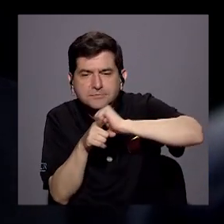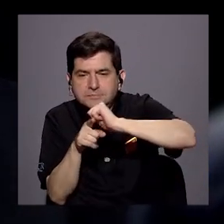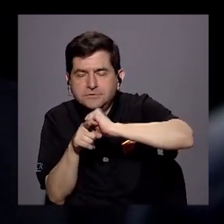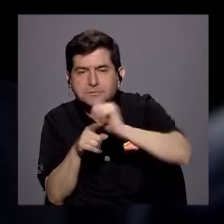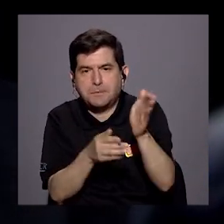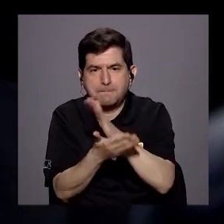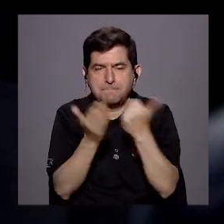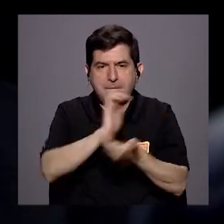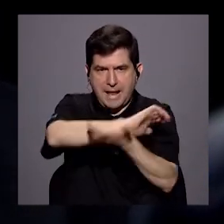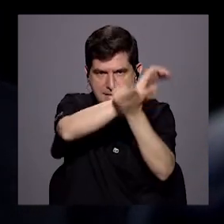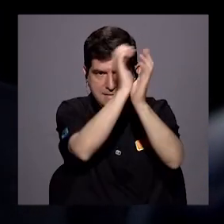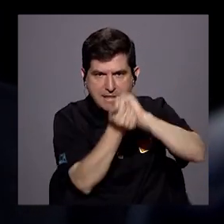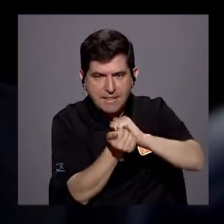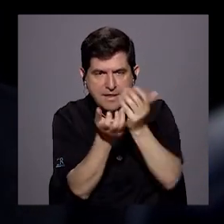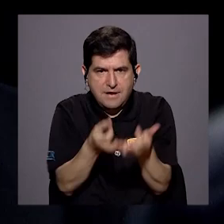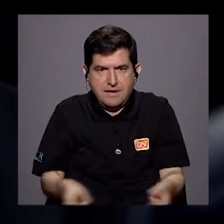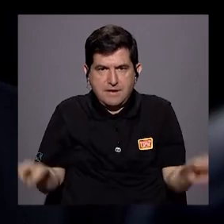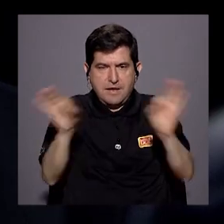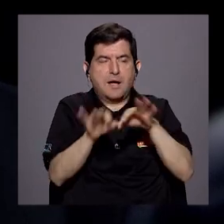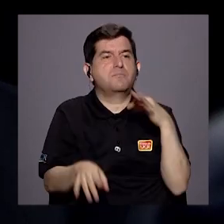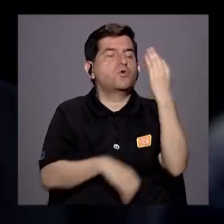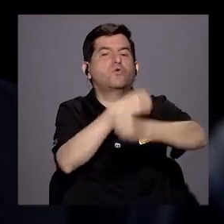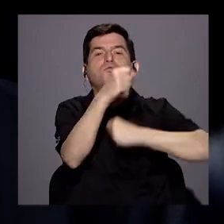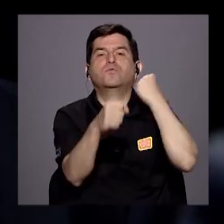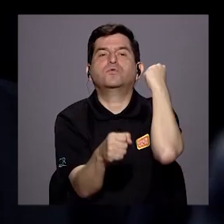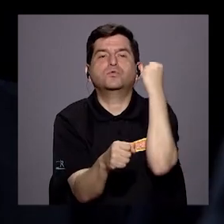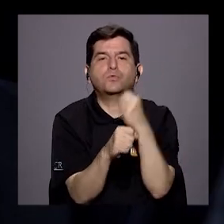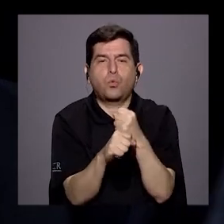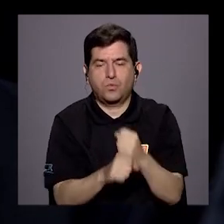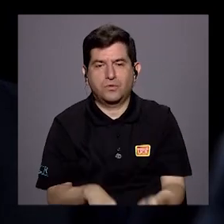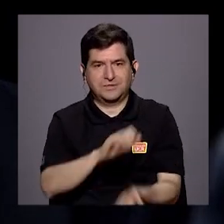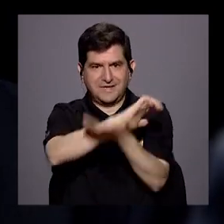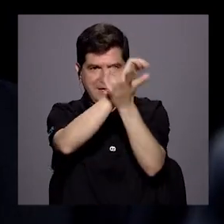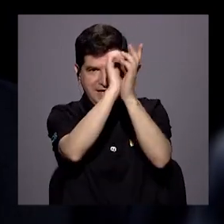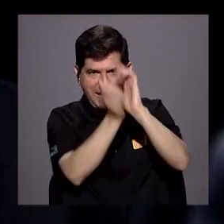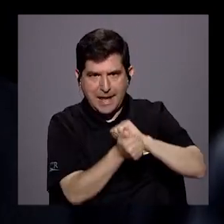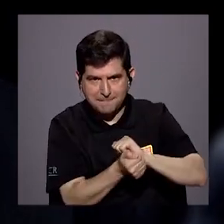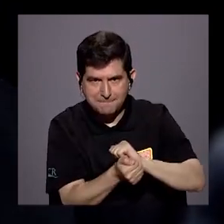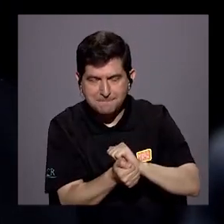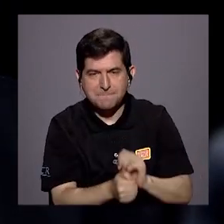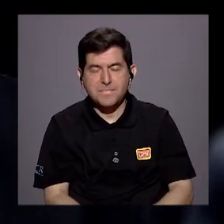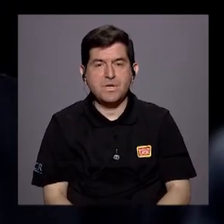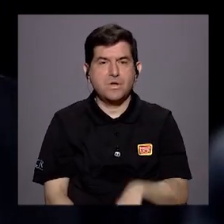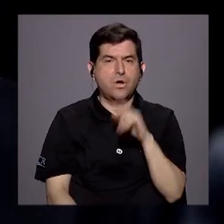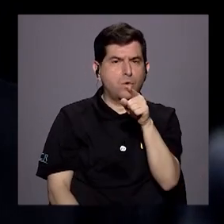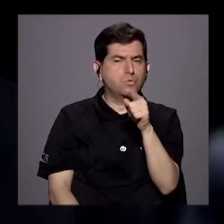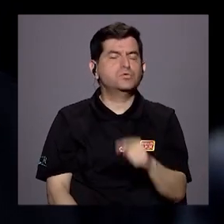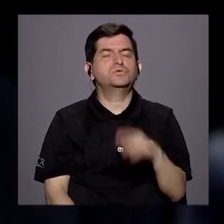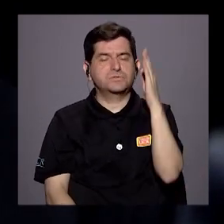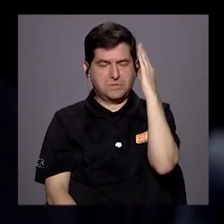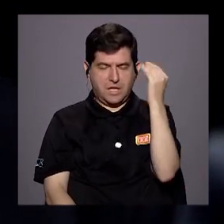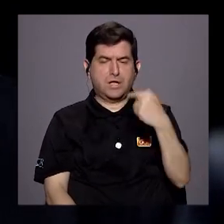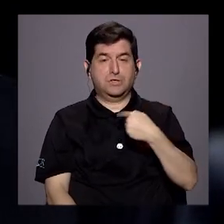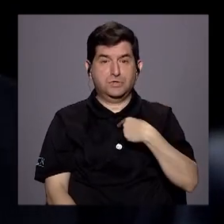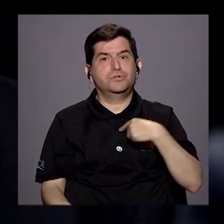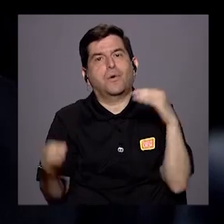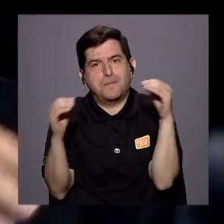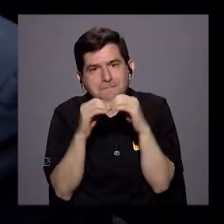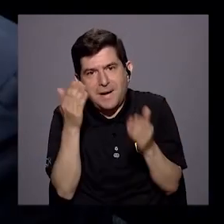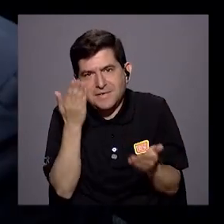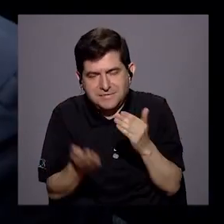parte del cambio fundamental de los próximos años es el cambio de lo que usted todavía vivió yo mucho más